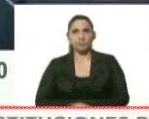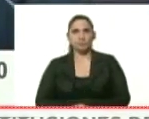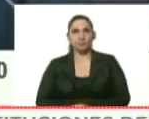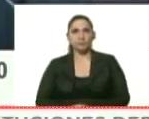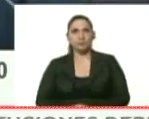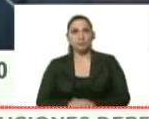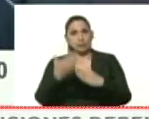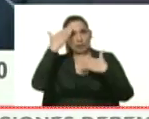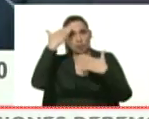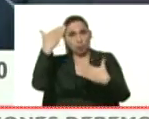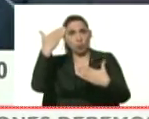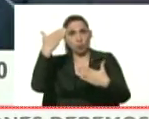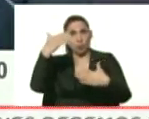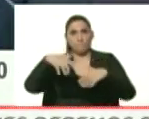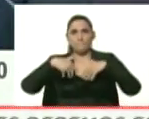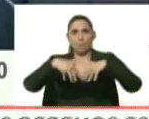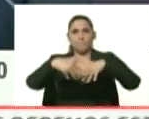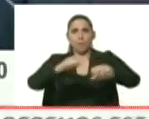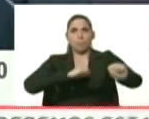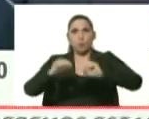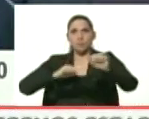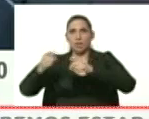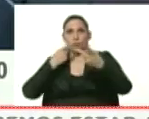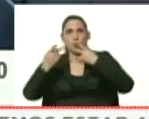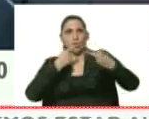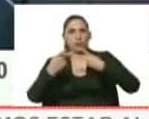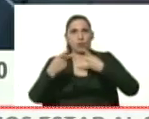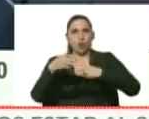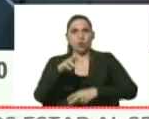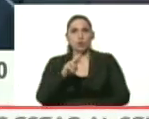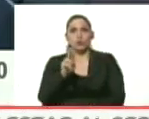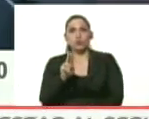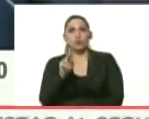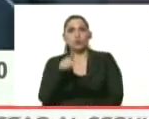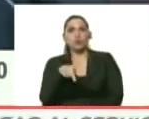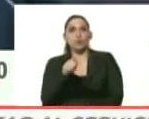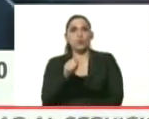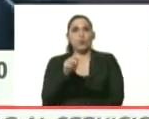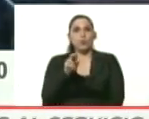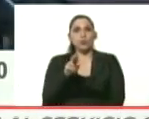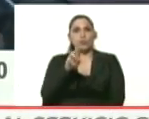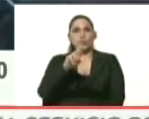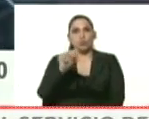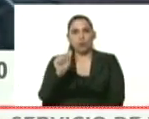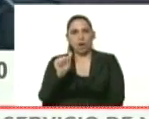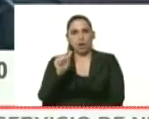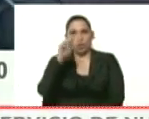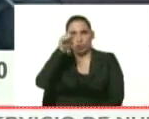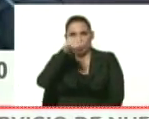Mi saludo, militante del Movimiento Político Ruptura. Que Dios lo bendiga.